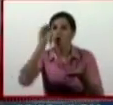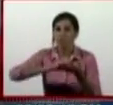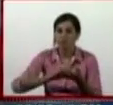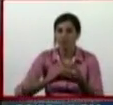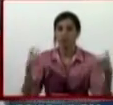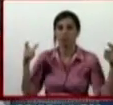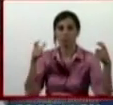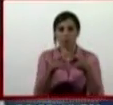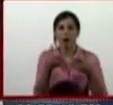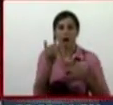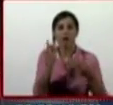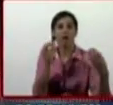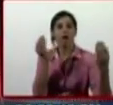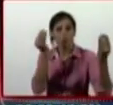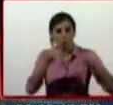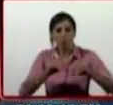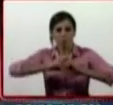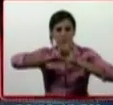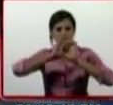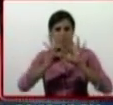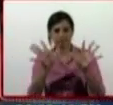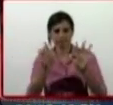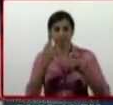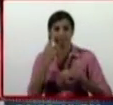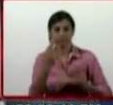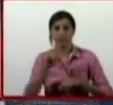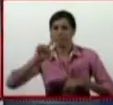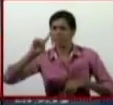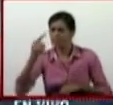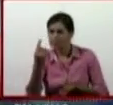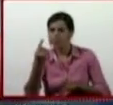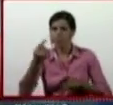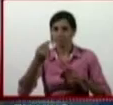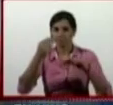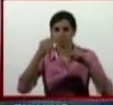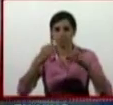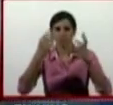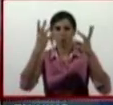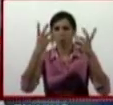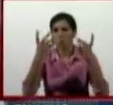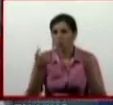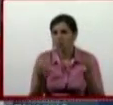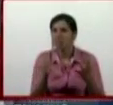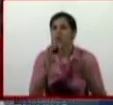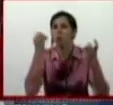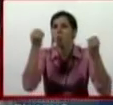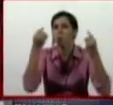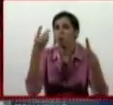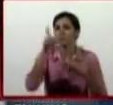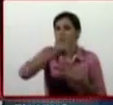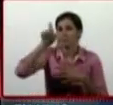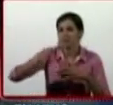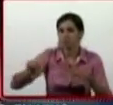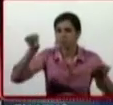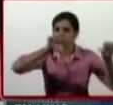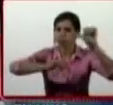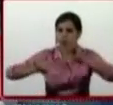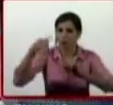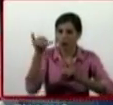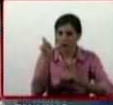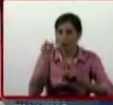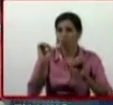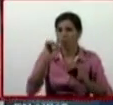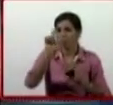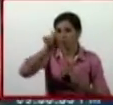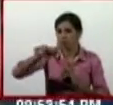hay unos acuerdos bien precisos que sacamos de ahí. Lo primero, hay que hacer un inventario de todos los investigadores, laboratorios, infraestructura y líneas de investigación.